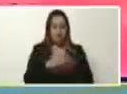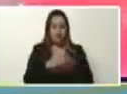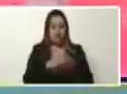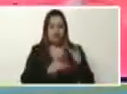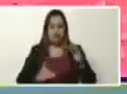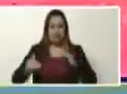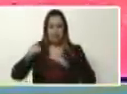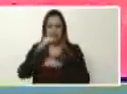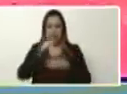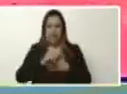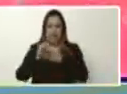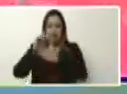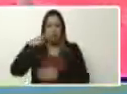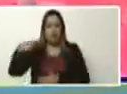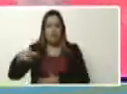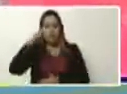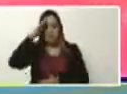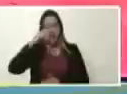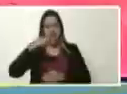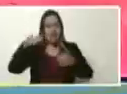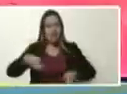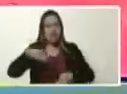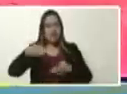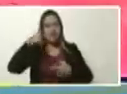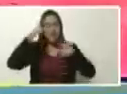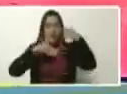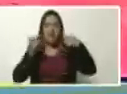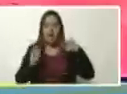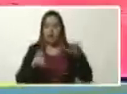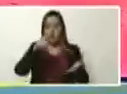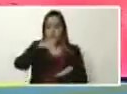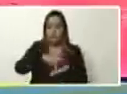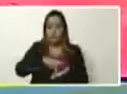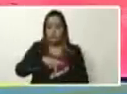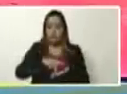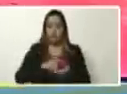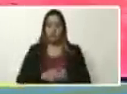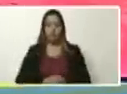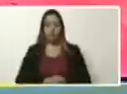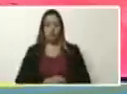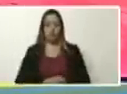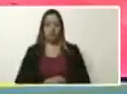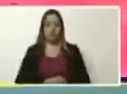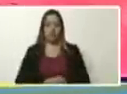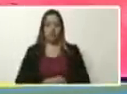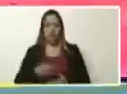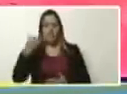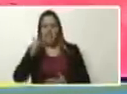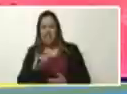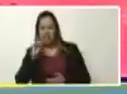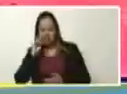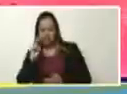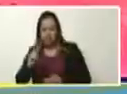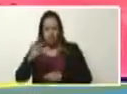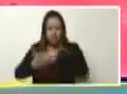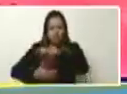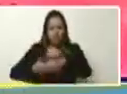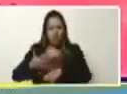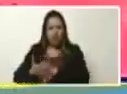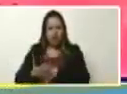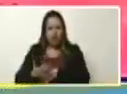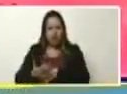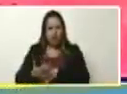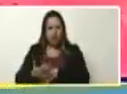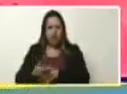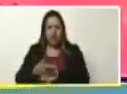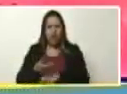el alto mando político militar, siempre Chávez está presente. Cuando enfocamos un problema, cuando enfocamos un